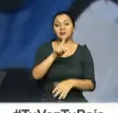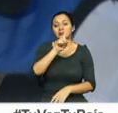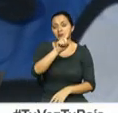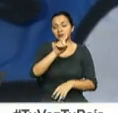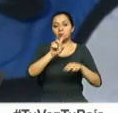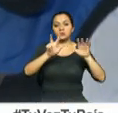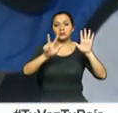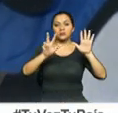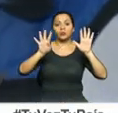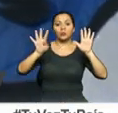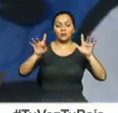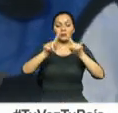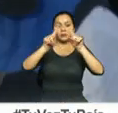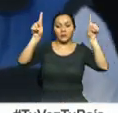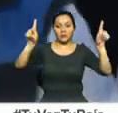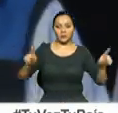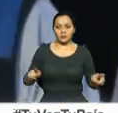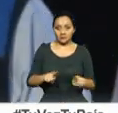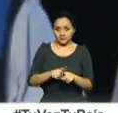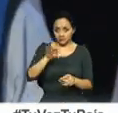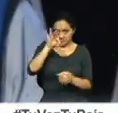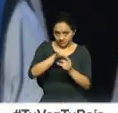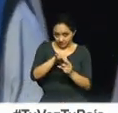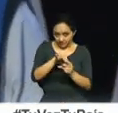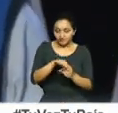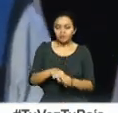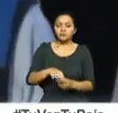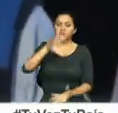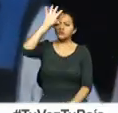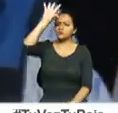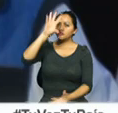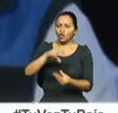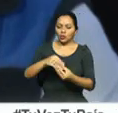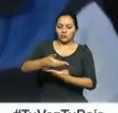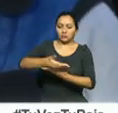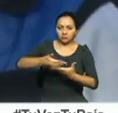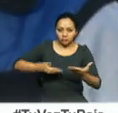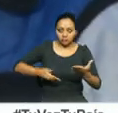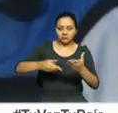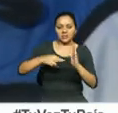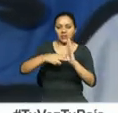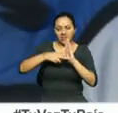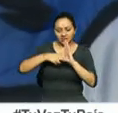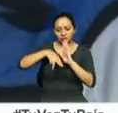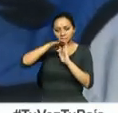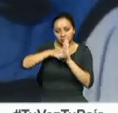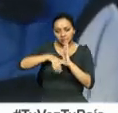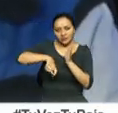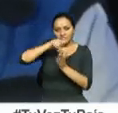65.788.189 papeletas electorales. Y el total de documentos electorales es de